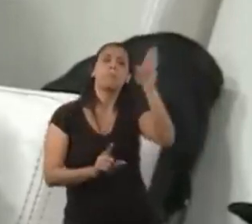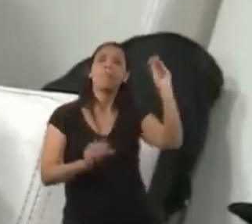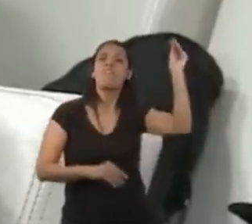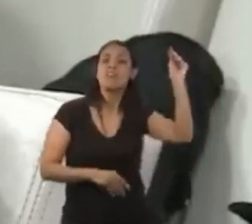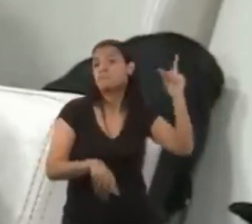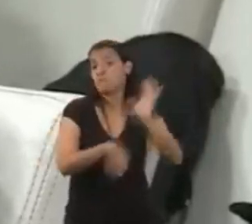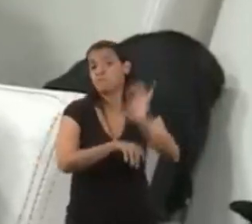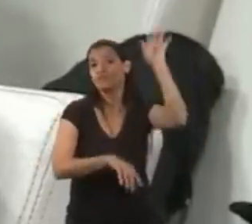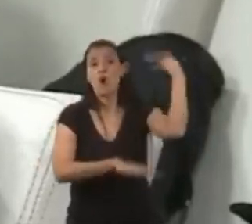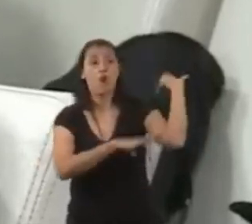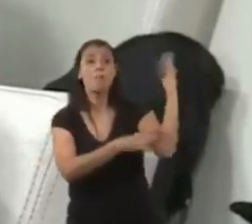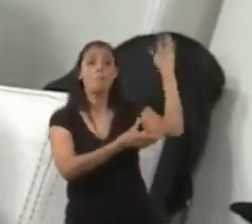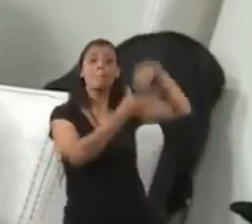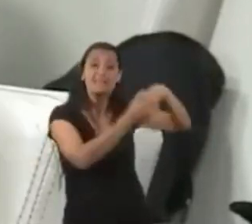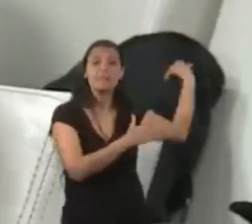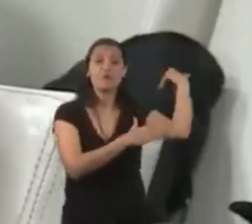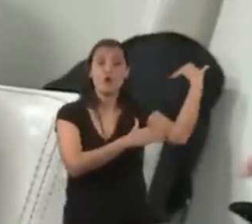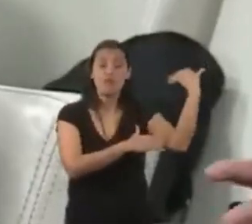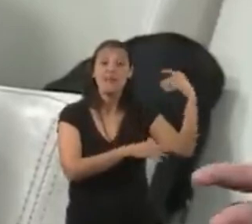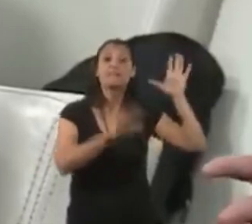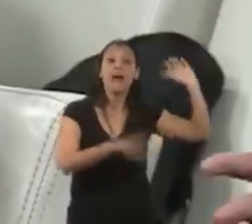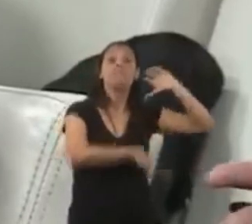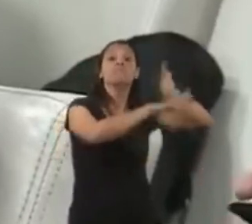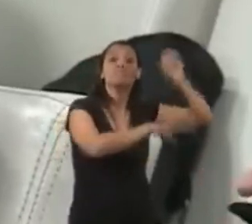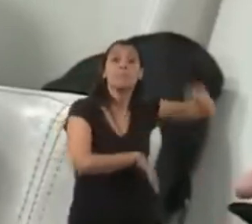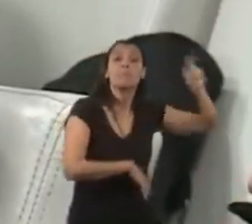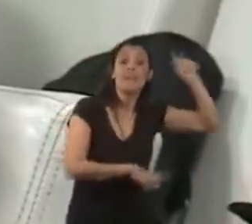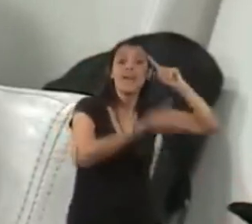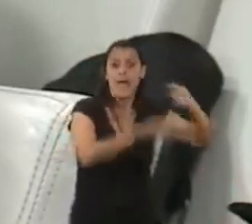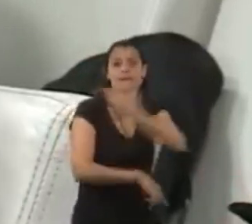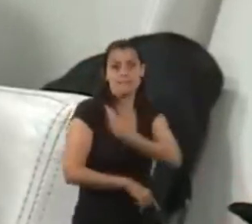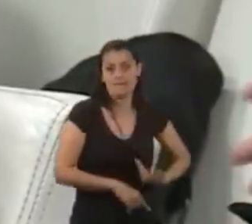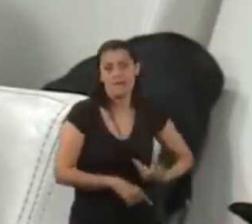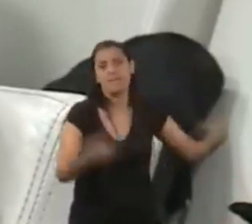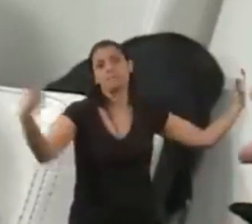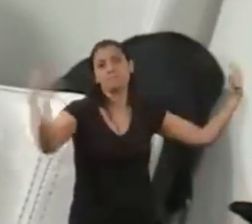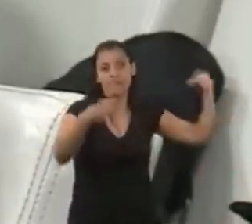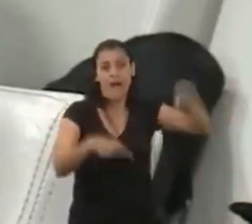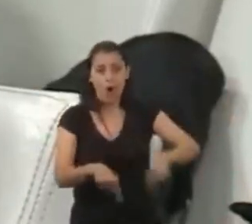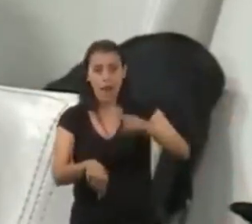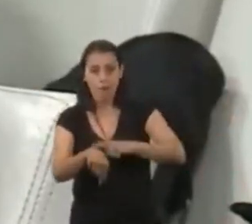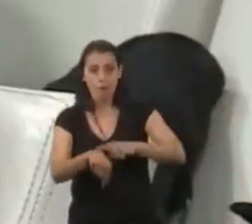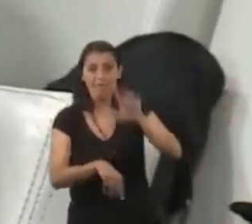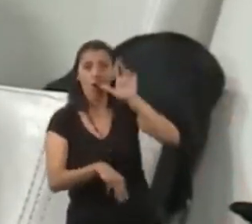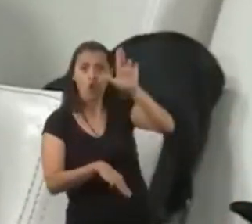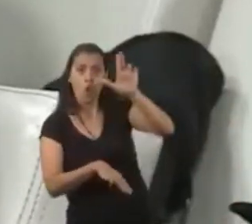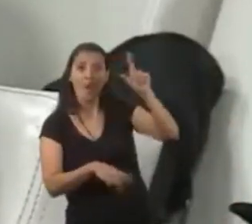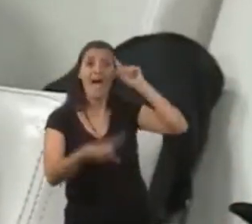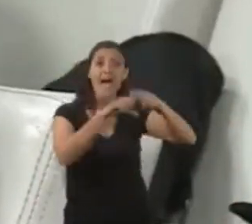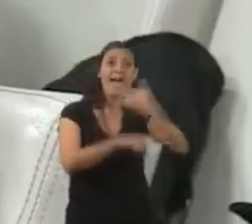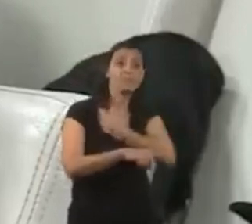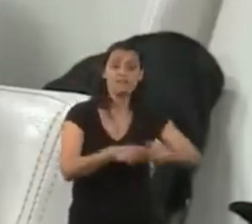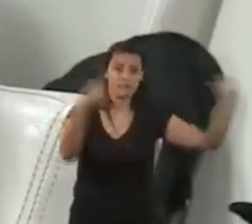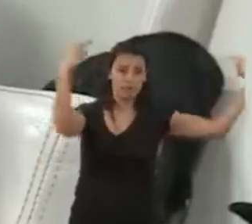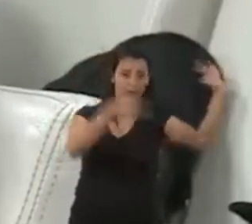conferencia en que va a estar el expresidente que es un rival político del actual gobierno entender un poquito la lógica y por qu él